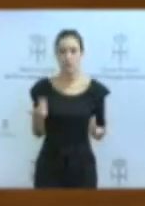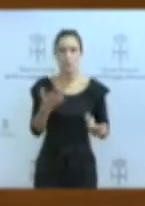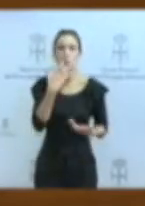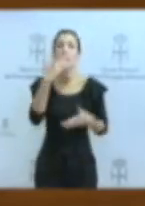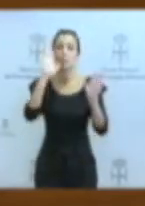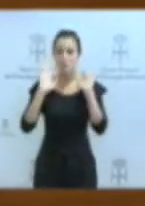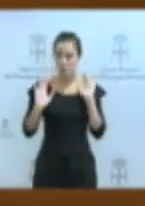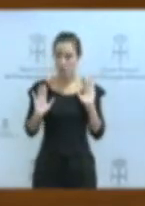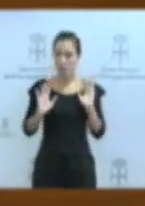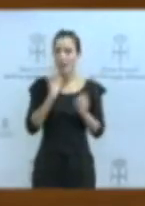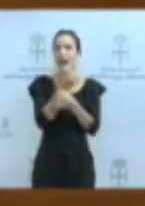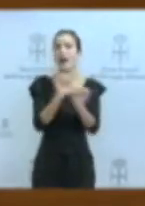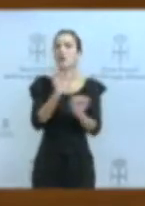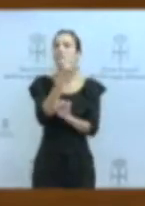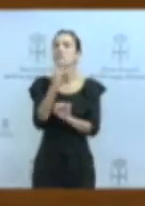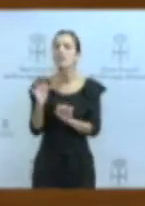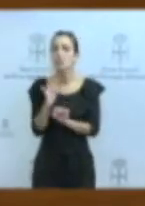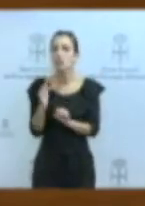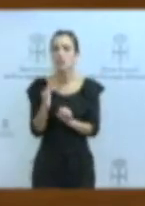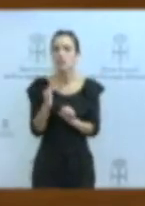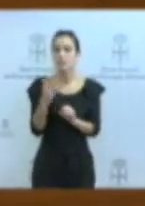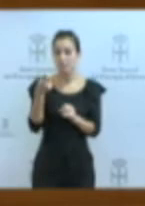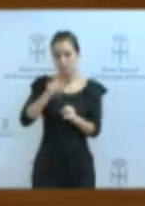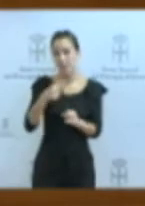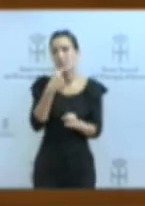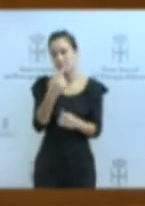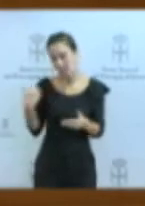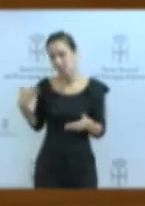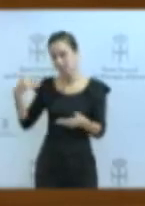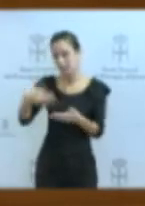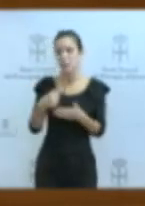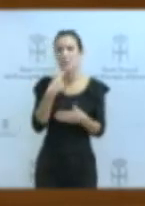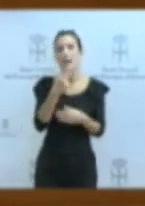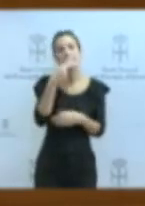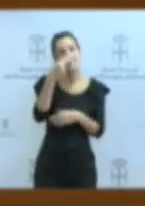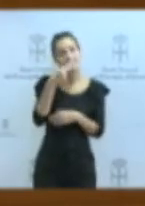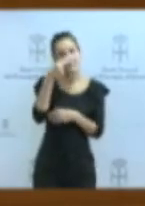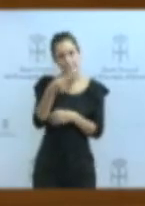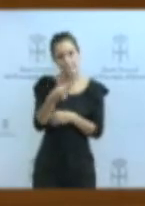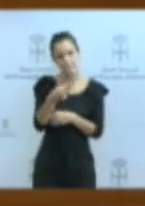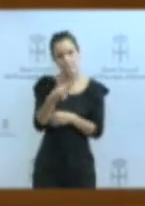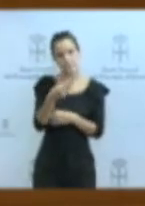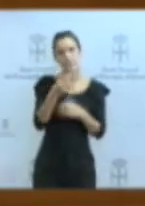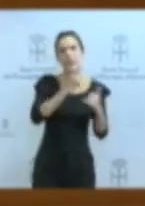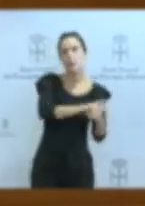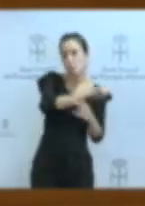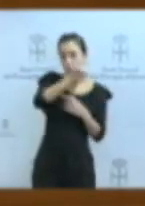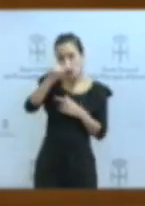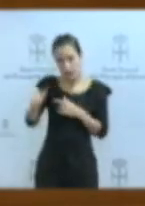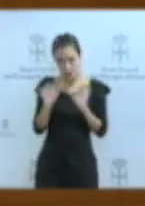tiempo tenía interés en esa ruta concretamente, tenían interés desde la